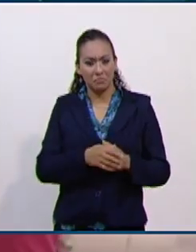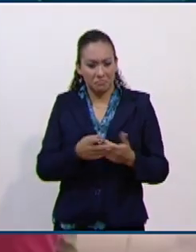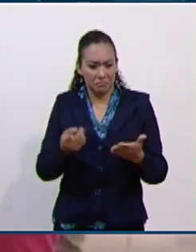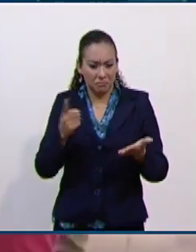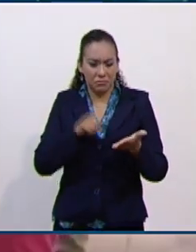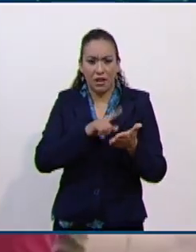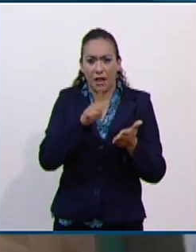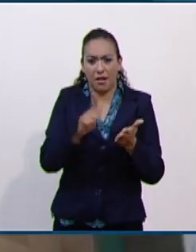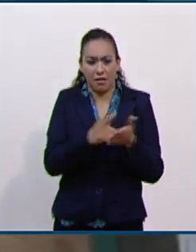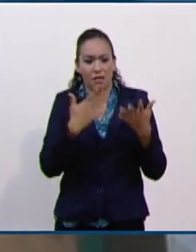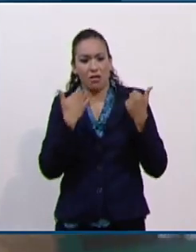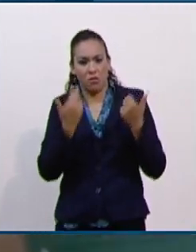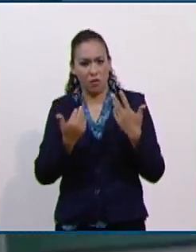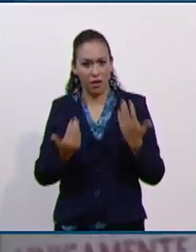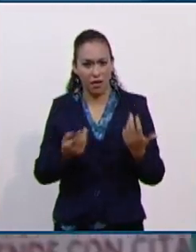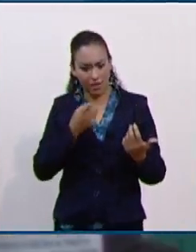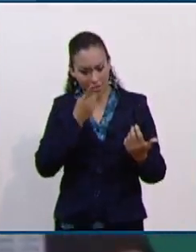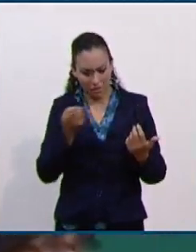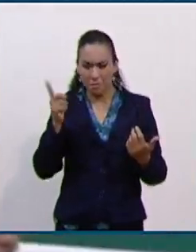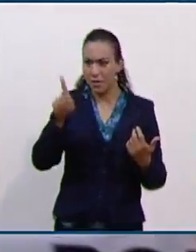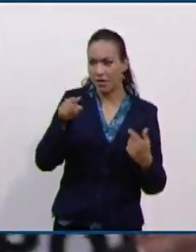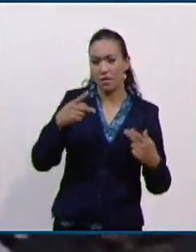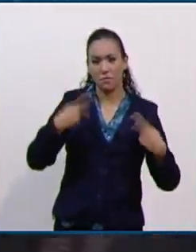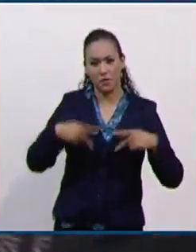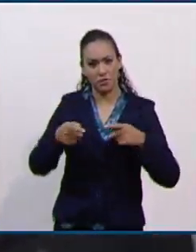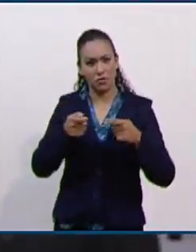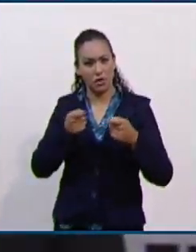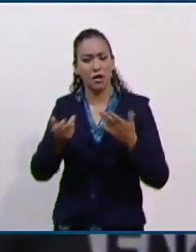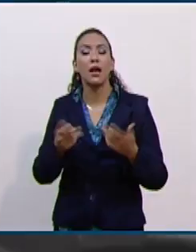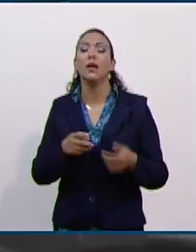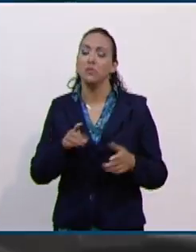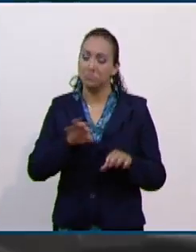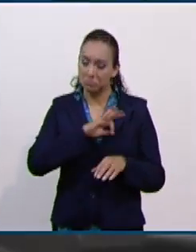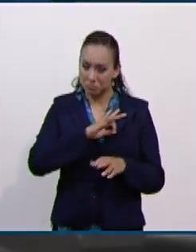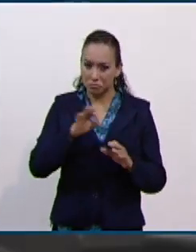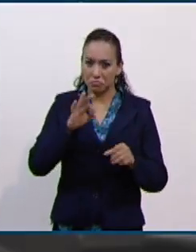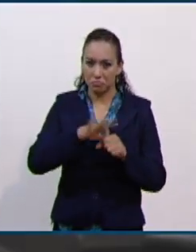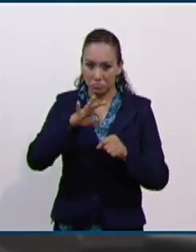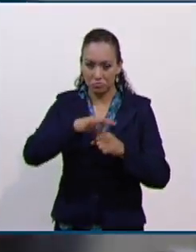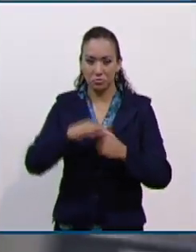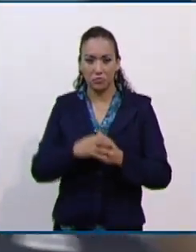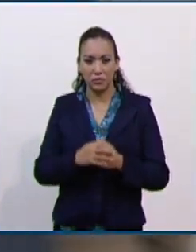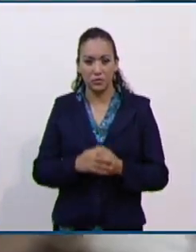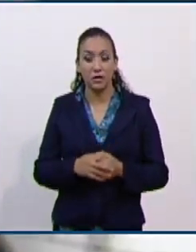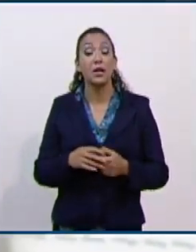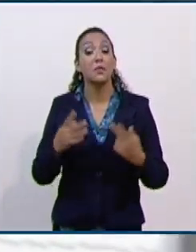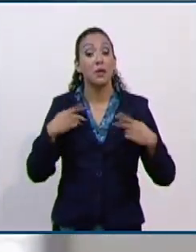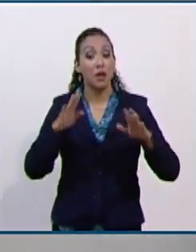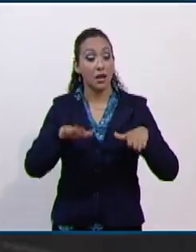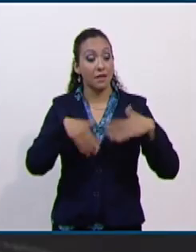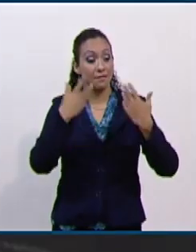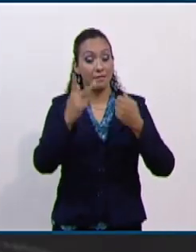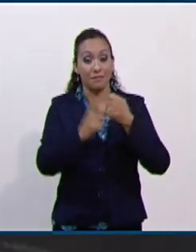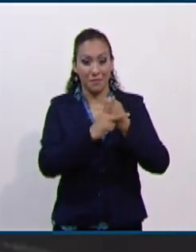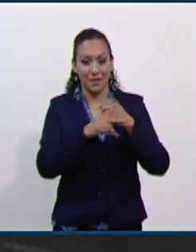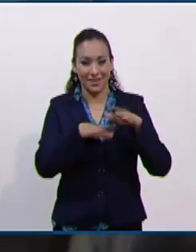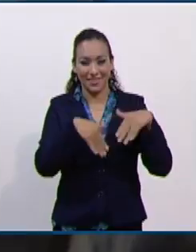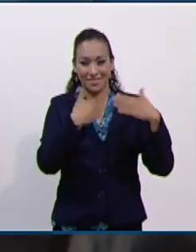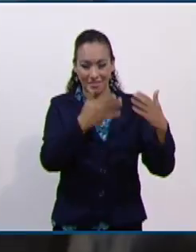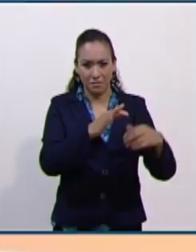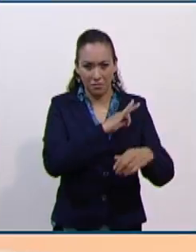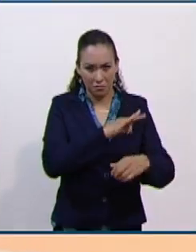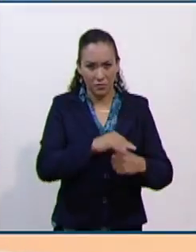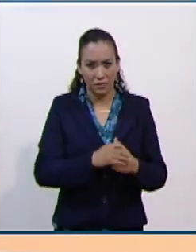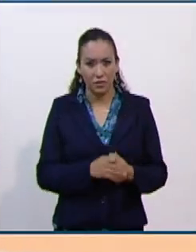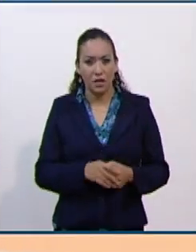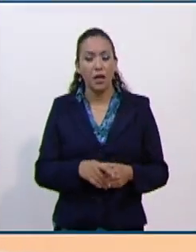mandato expreso que obligue al Congreso local a regular los derechos político-electorales para los residentes en el exterior respecto a todos los cargos